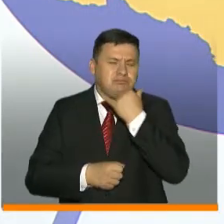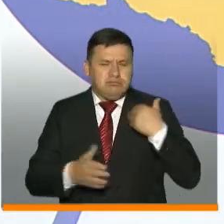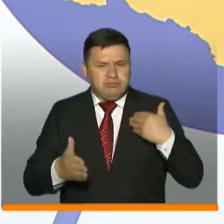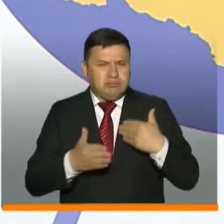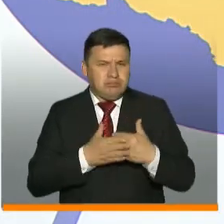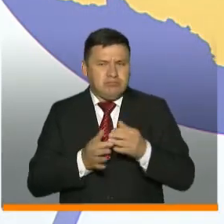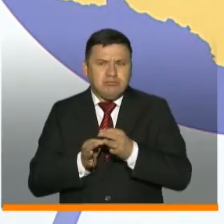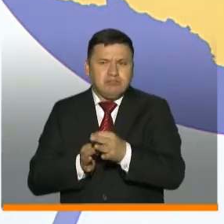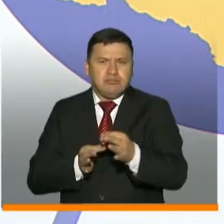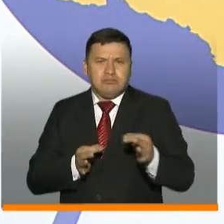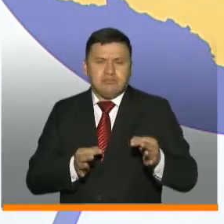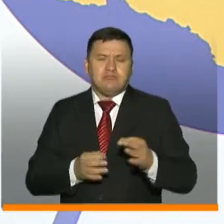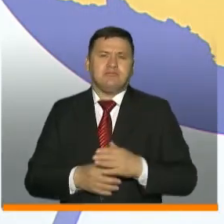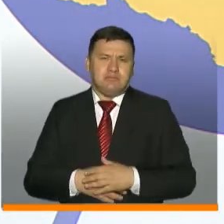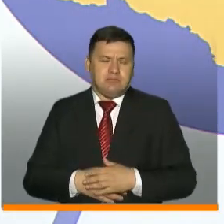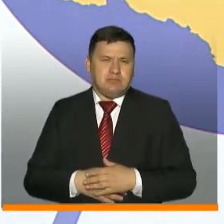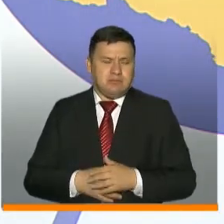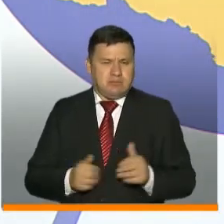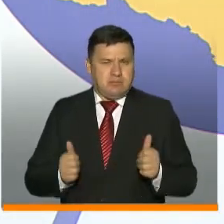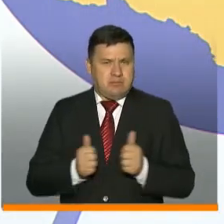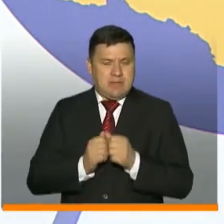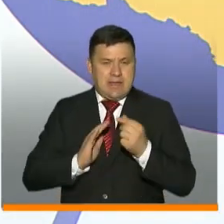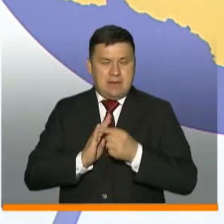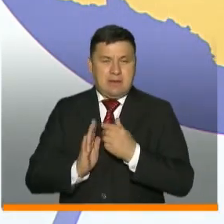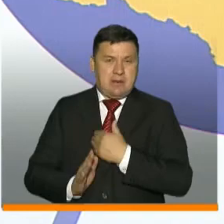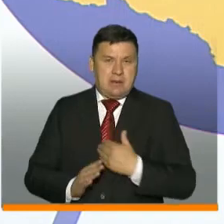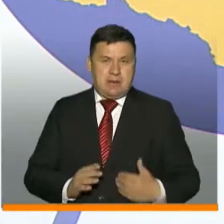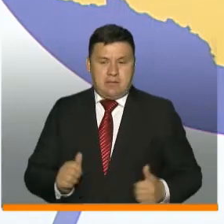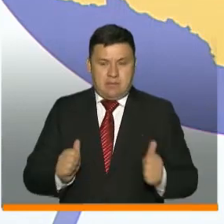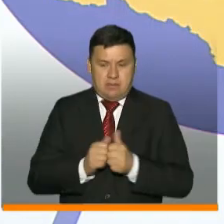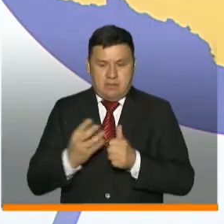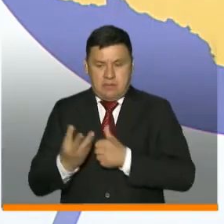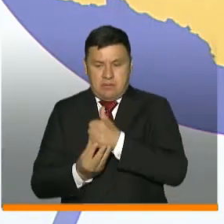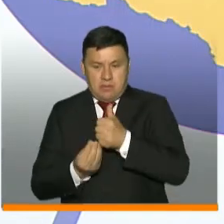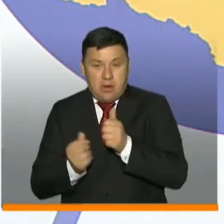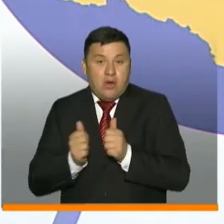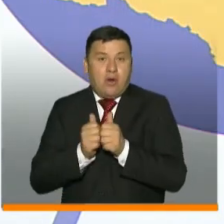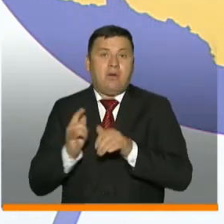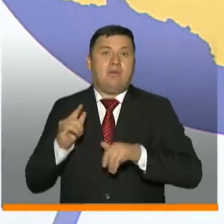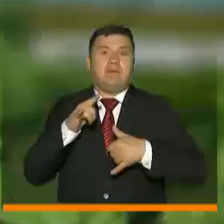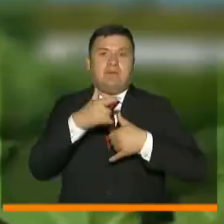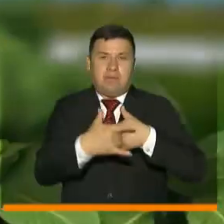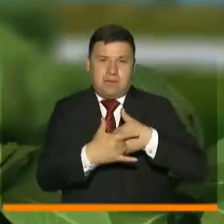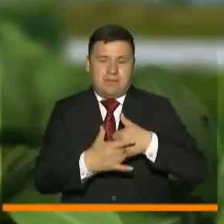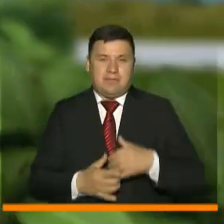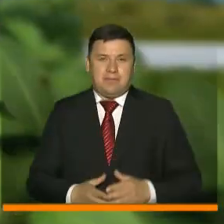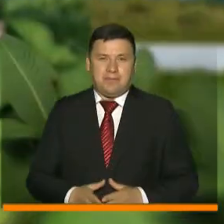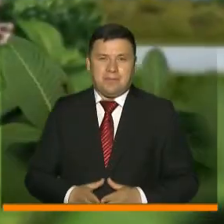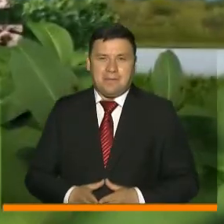el resguardo Tucano, donde estuvimos con la primera dama y con el equipo de Ayudarnos Hace Bien.